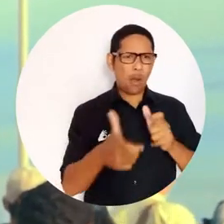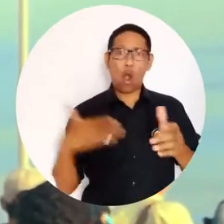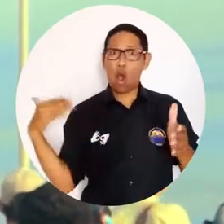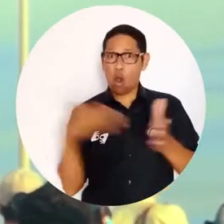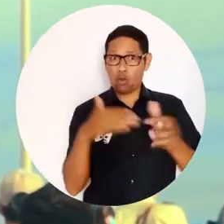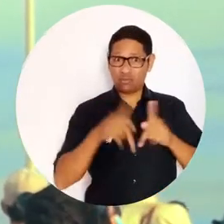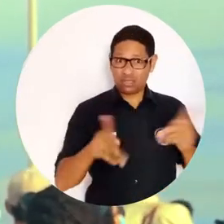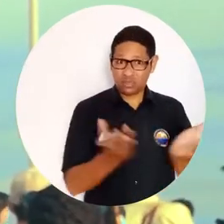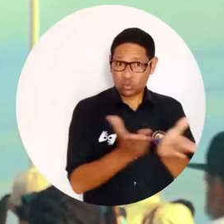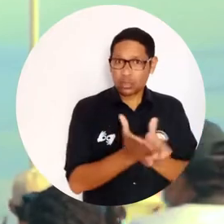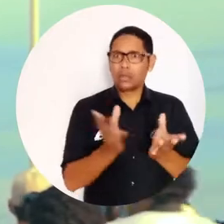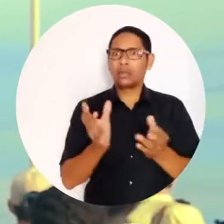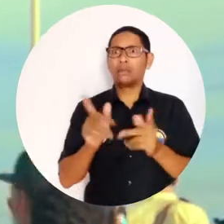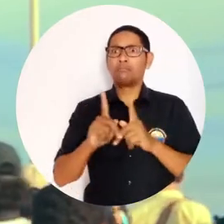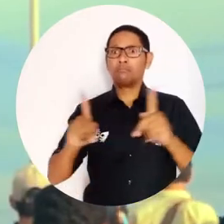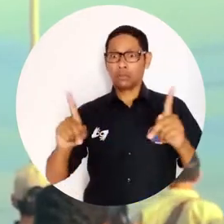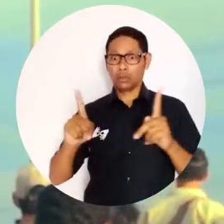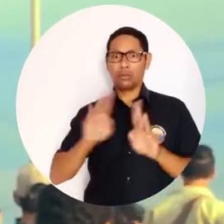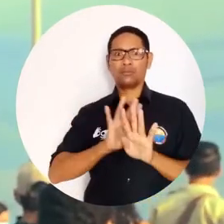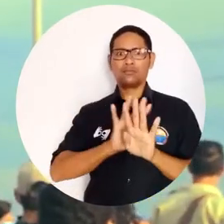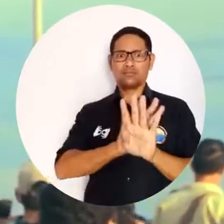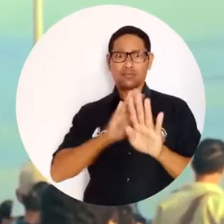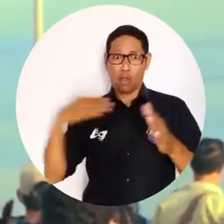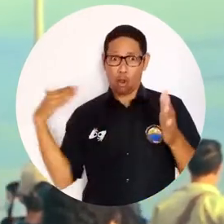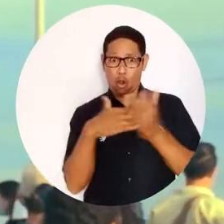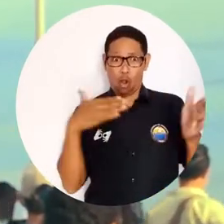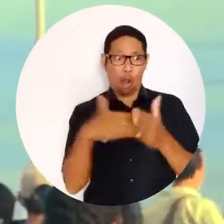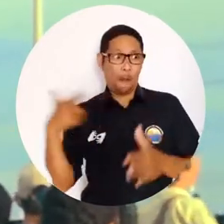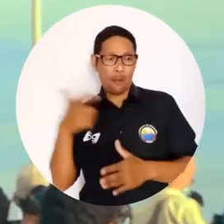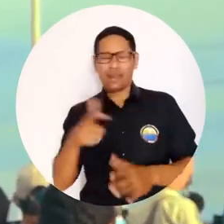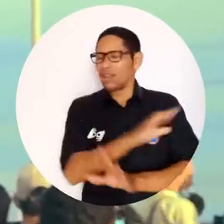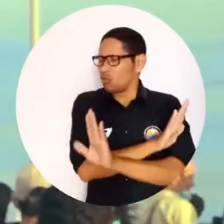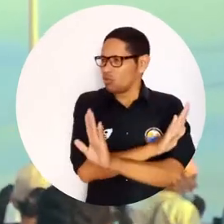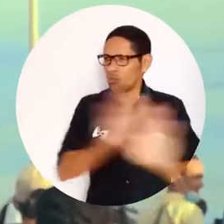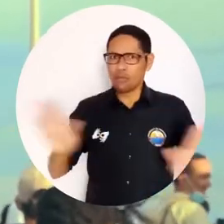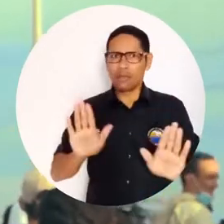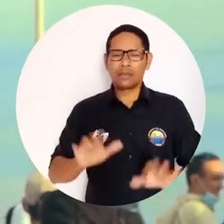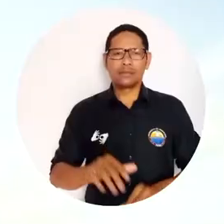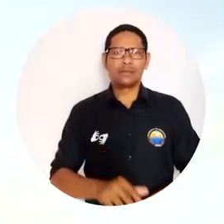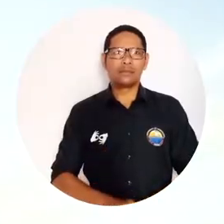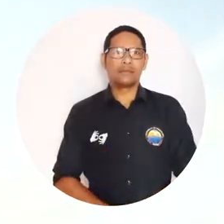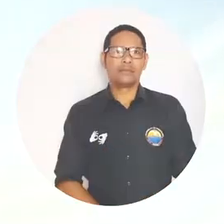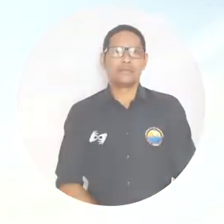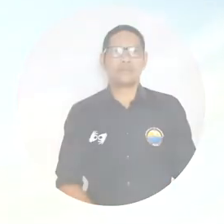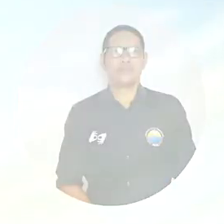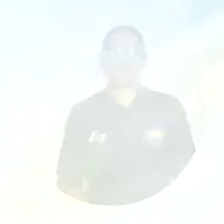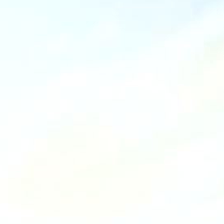de los estudiantes y de las personas que se manifiestan pacíficamente como ustedes lo están viendo hoy aquí.